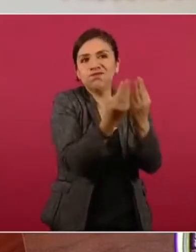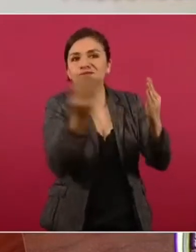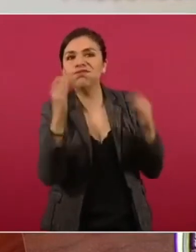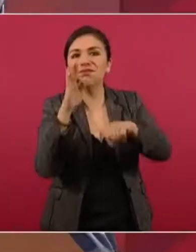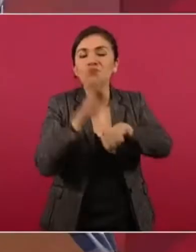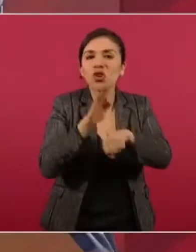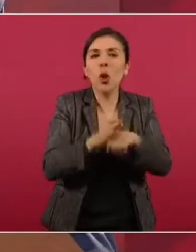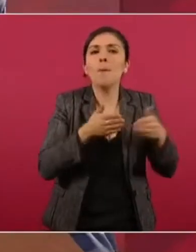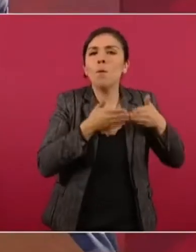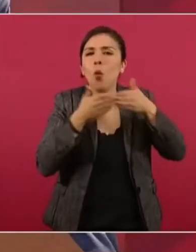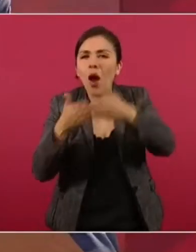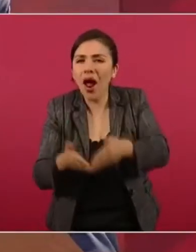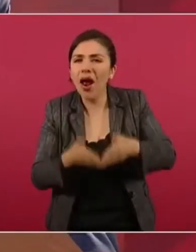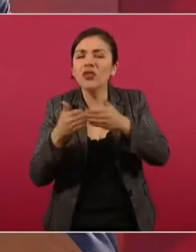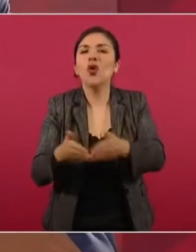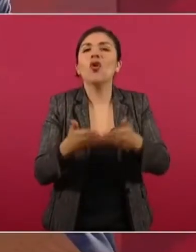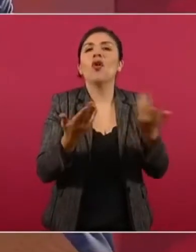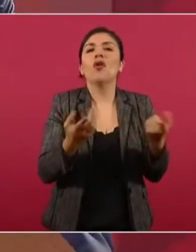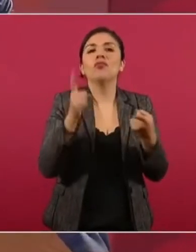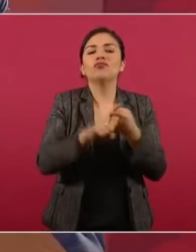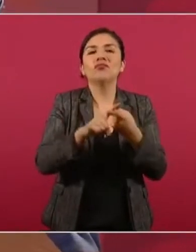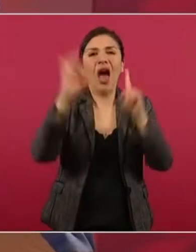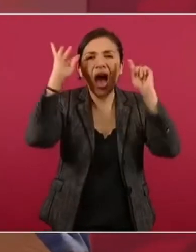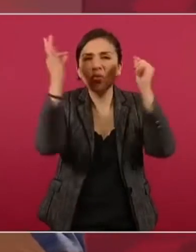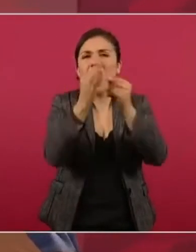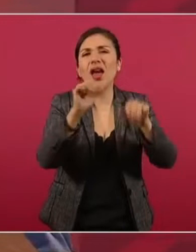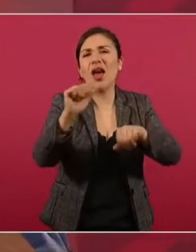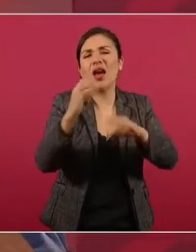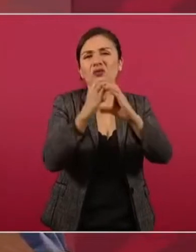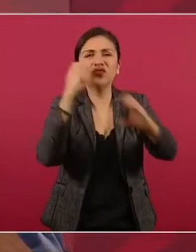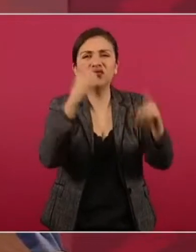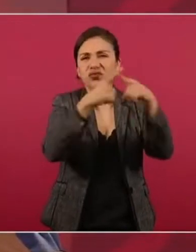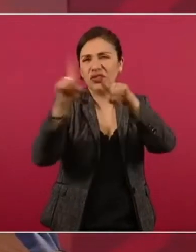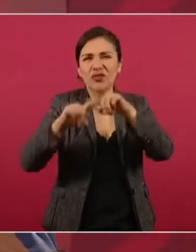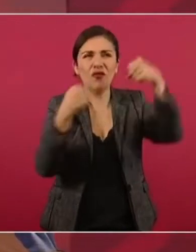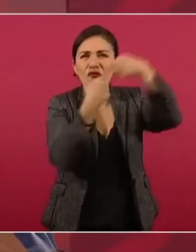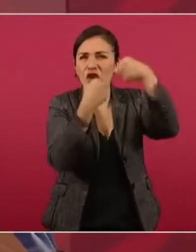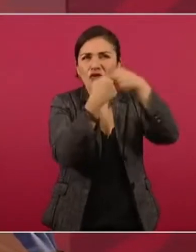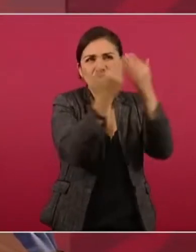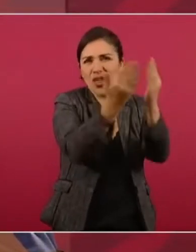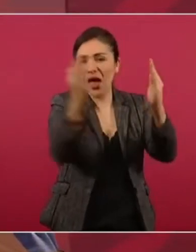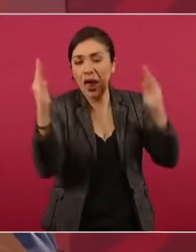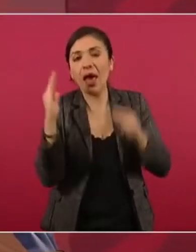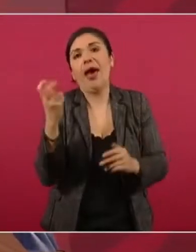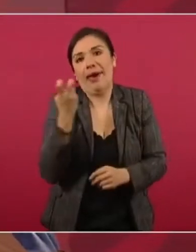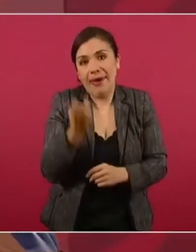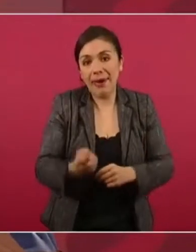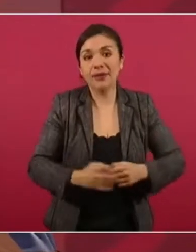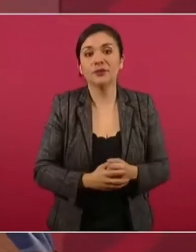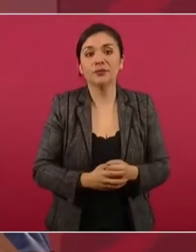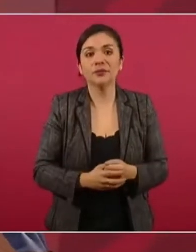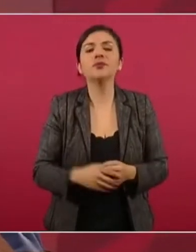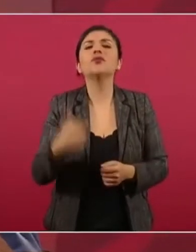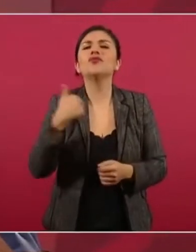tanto los puertos como las aduanas terrestres en la frontera. Bueno, hice